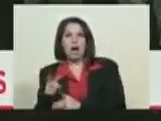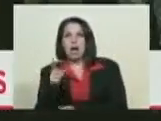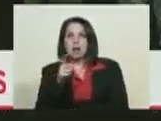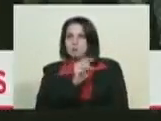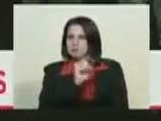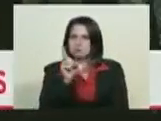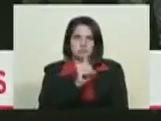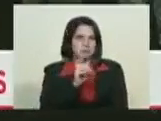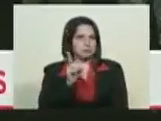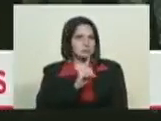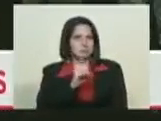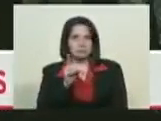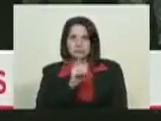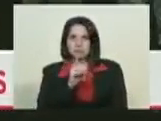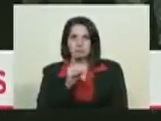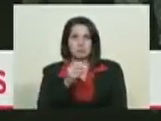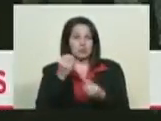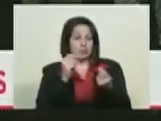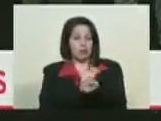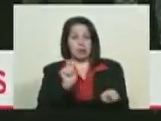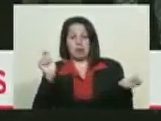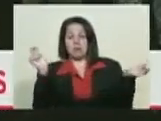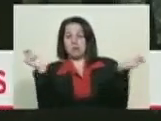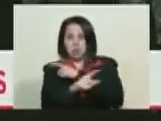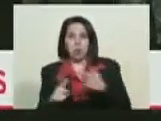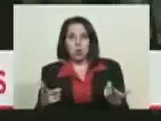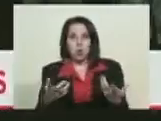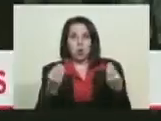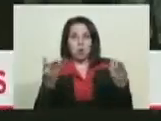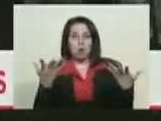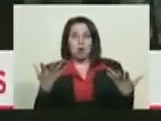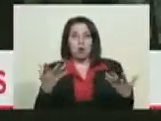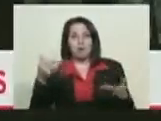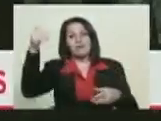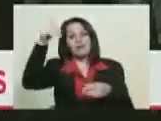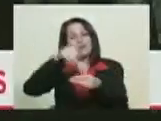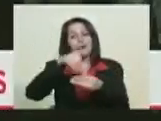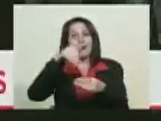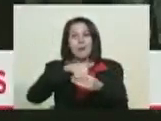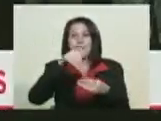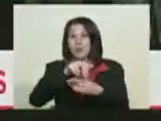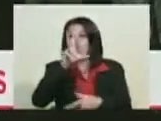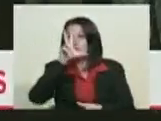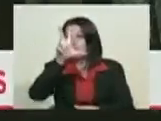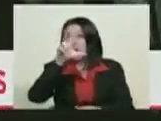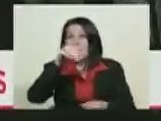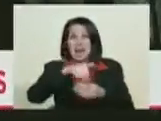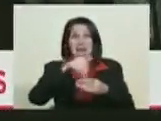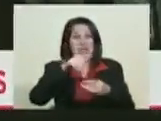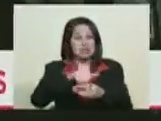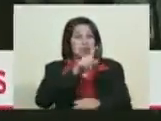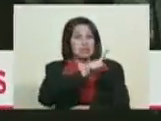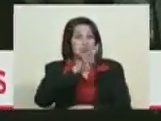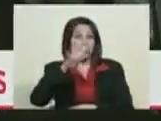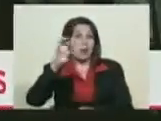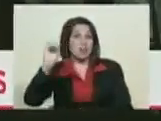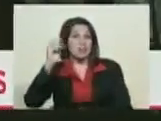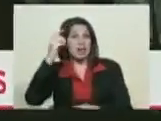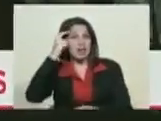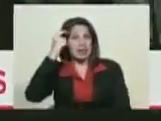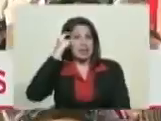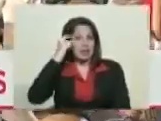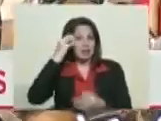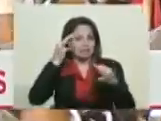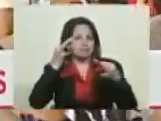balas. Le volteamos la jugada con votos. Tres elecciones en 140 días y